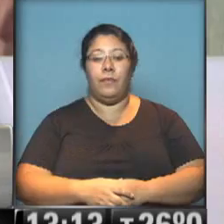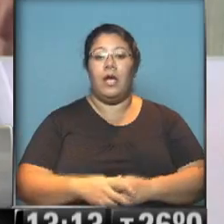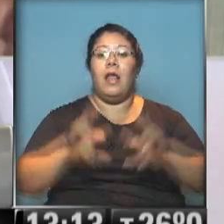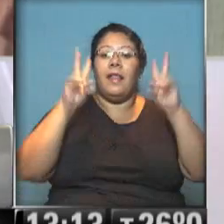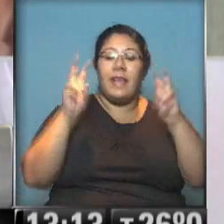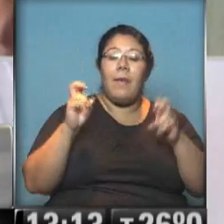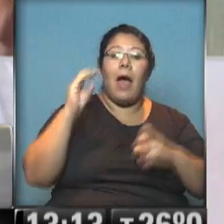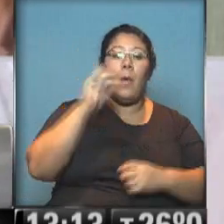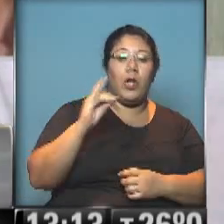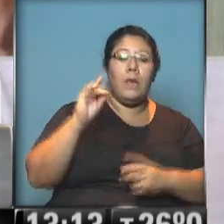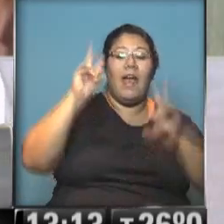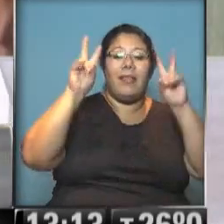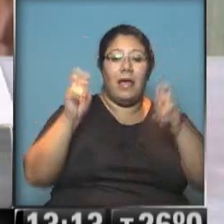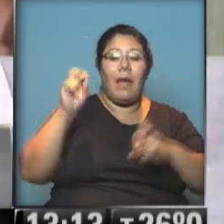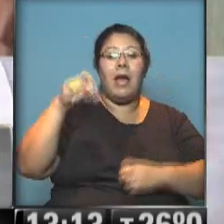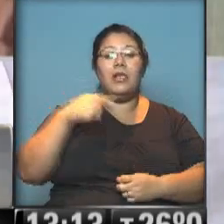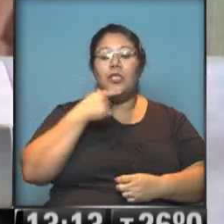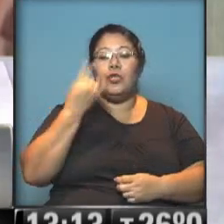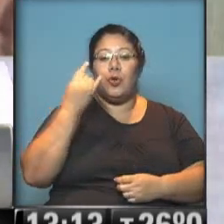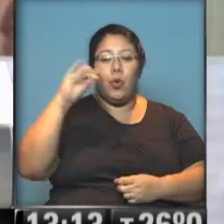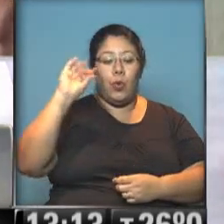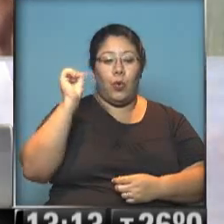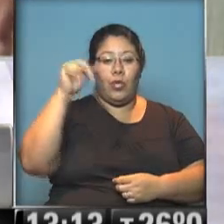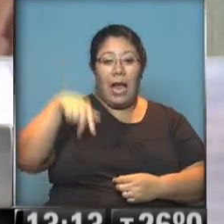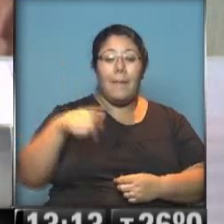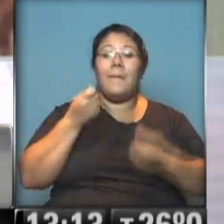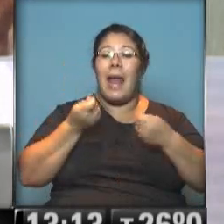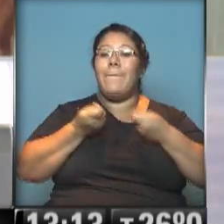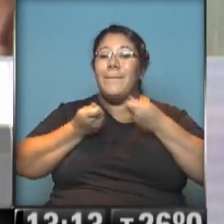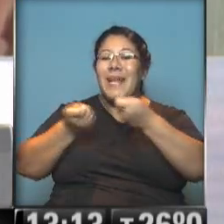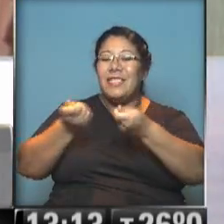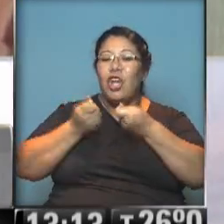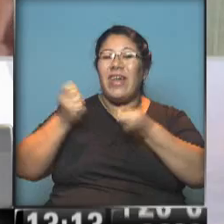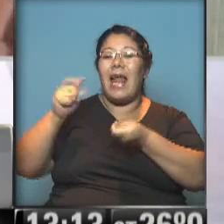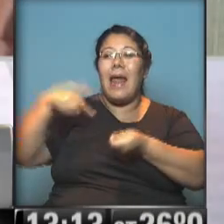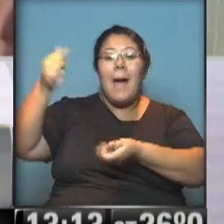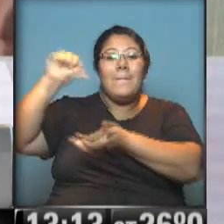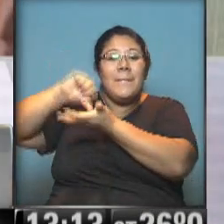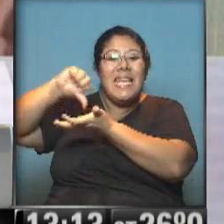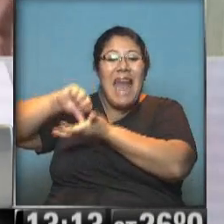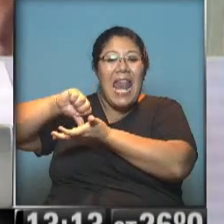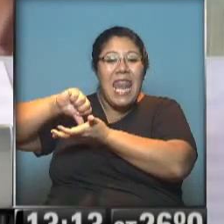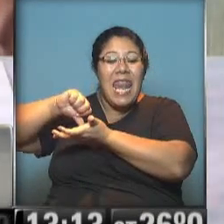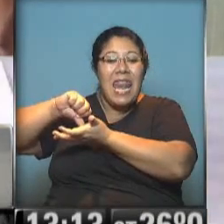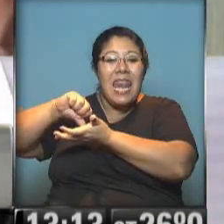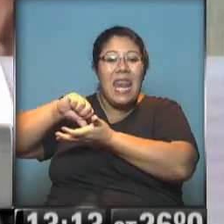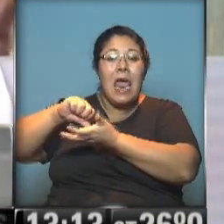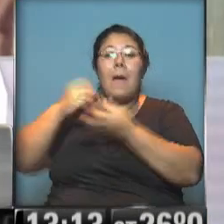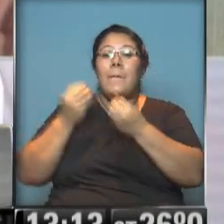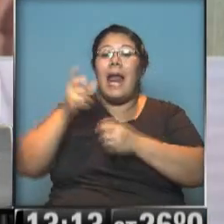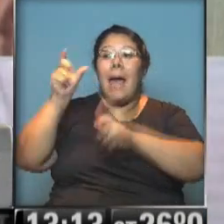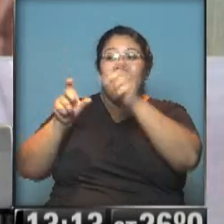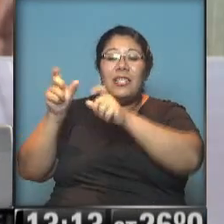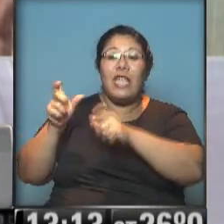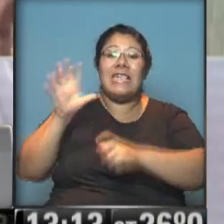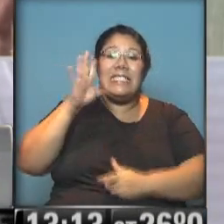sudán para presionar directamente a irán y que irán entrega esos cinco sospechosos